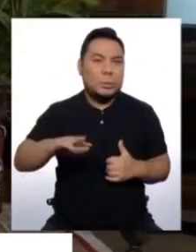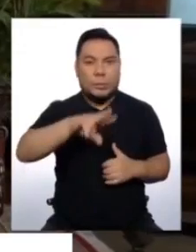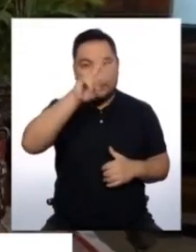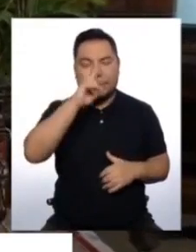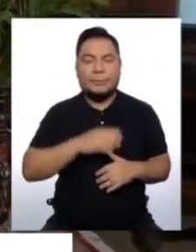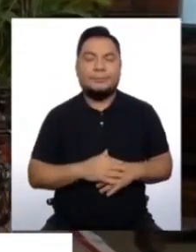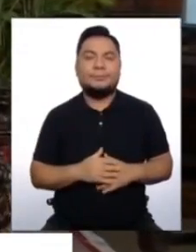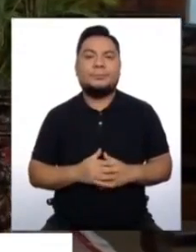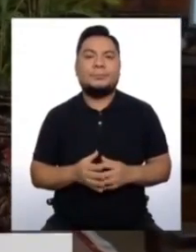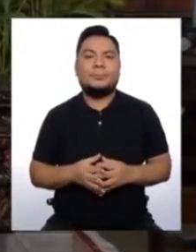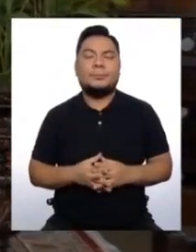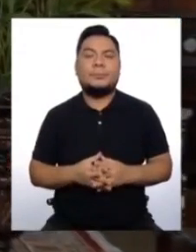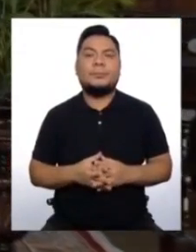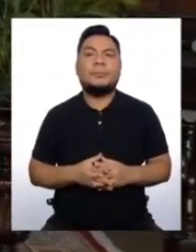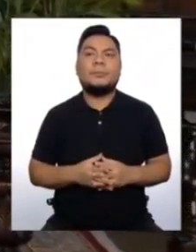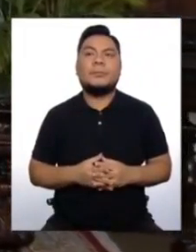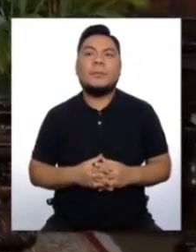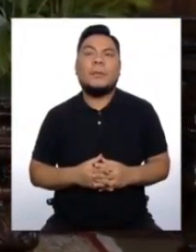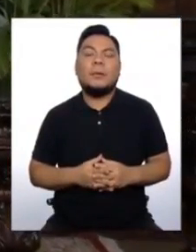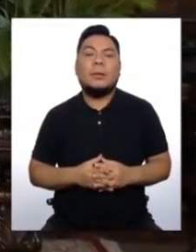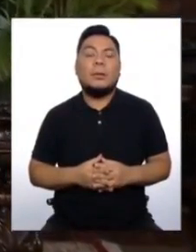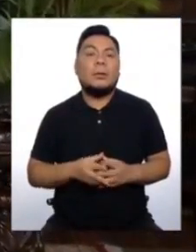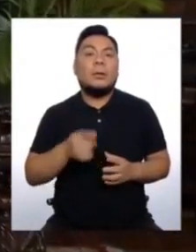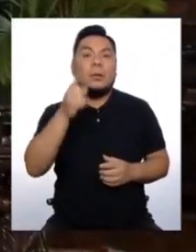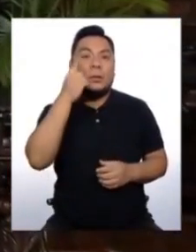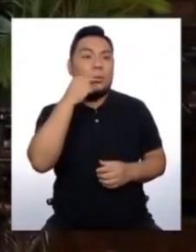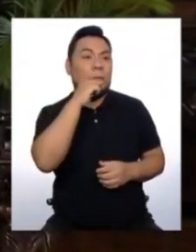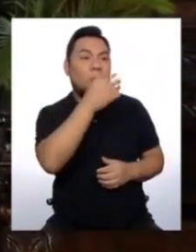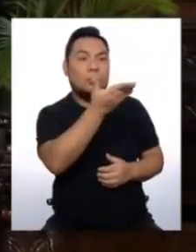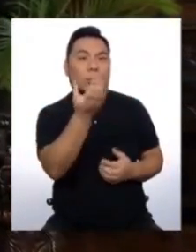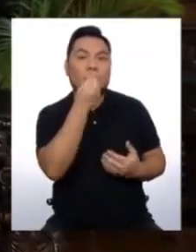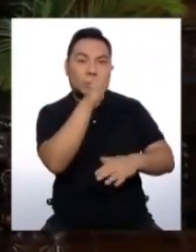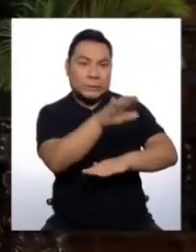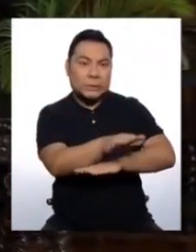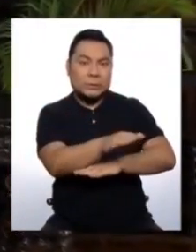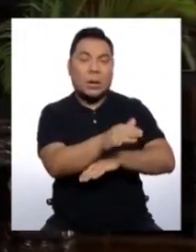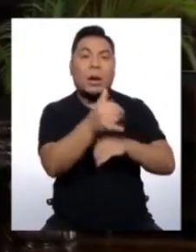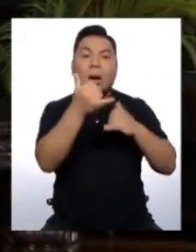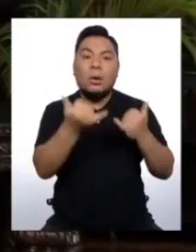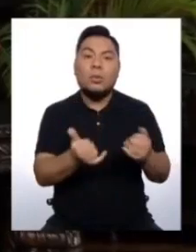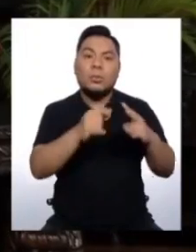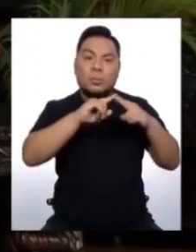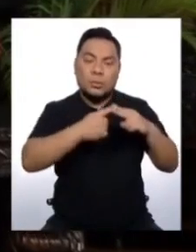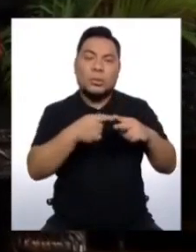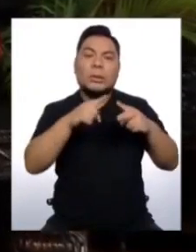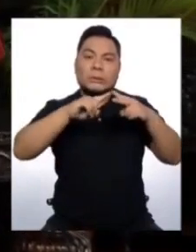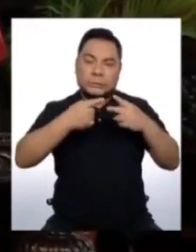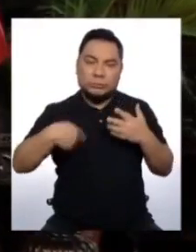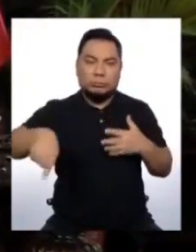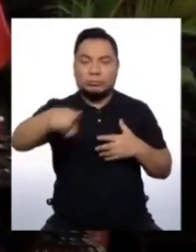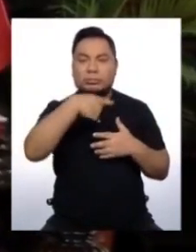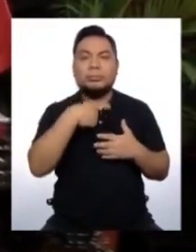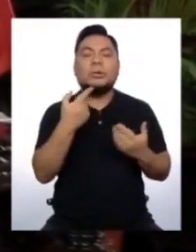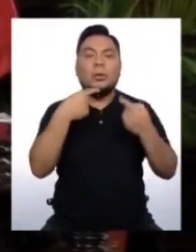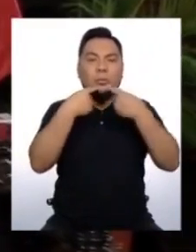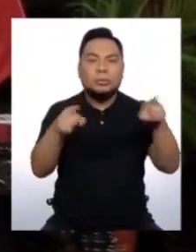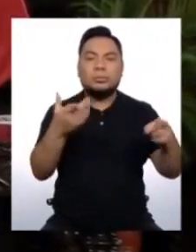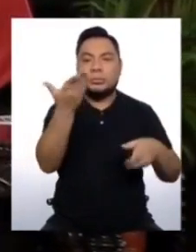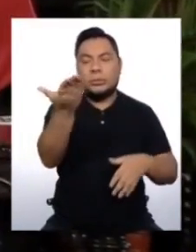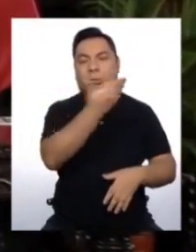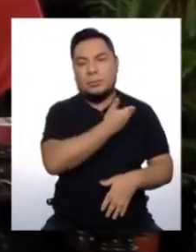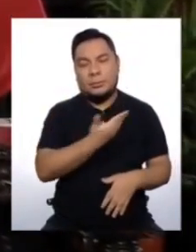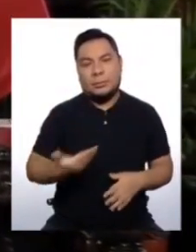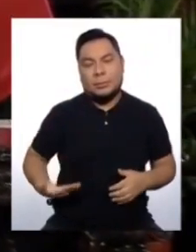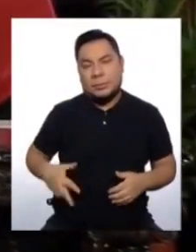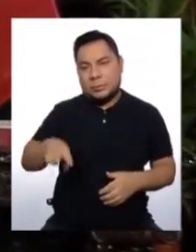nacional. Señoras y señores, muy buenas tardes. A continuación se da inicio a la conferencia de prensa del señor